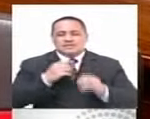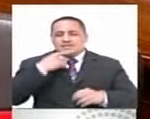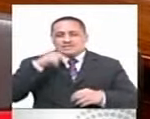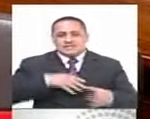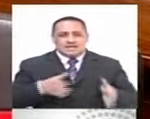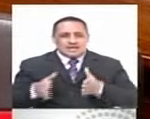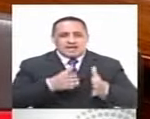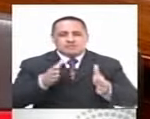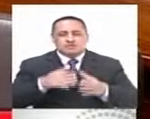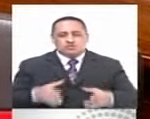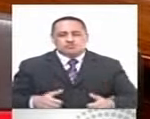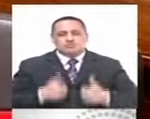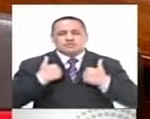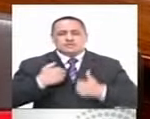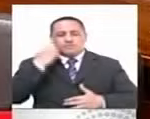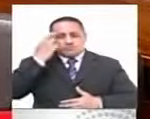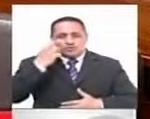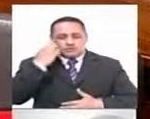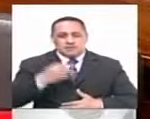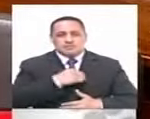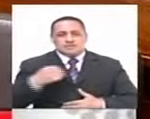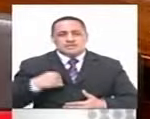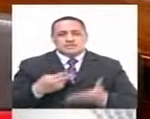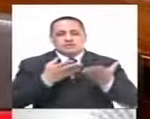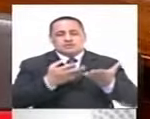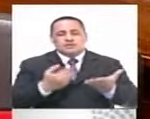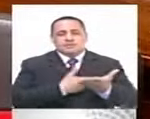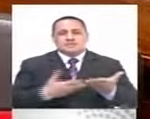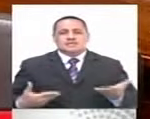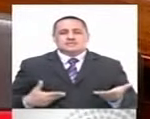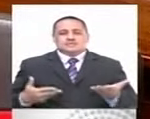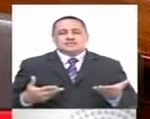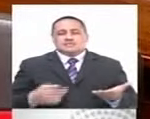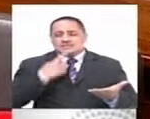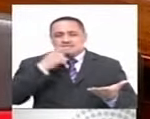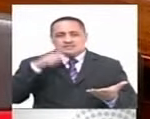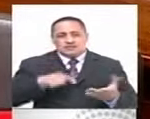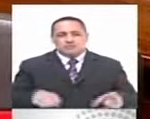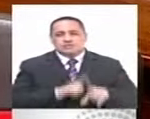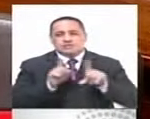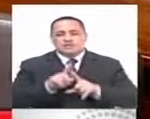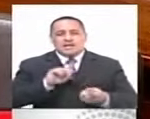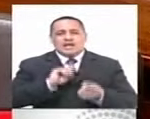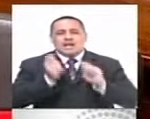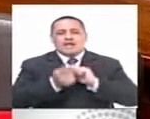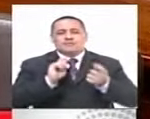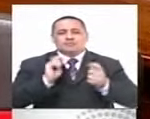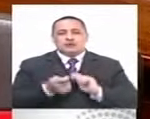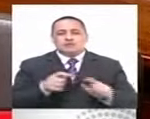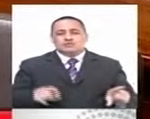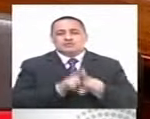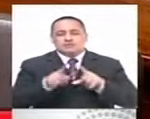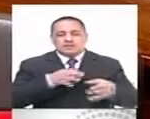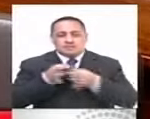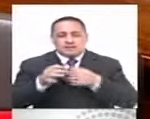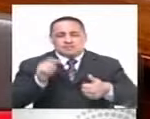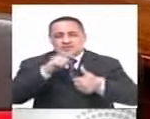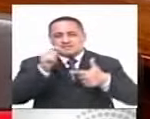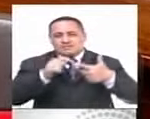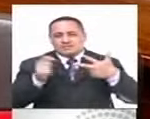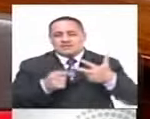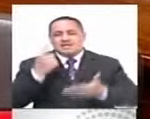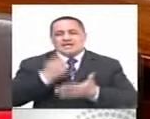la línea de su trayectoria, señora Premier, a través de la presidencia. Necesitamos algunos cambios y voy a señalar